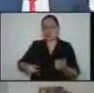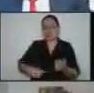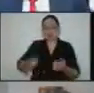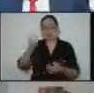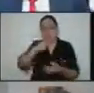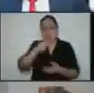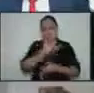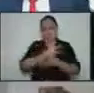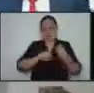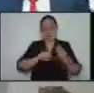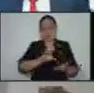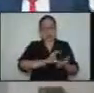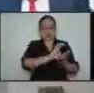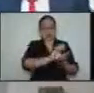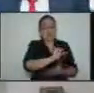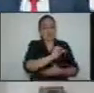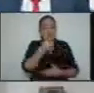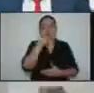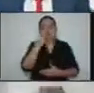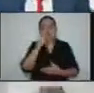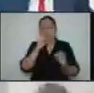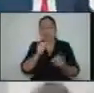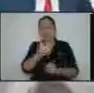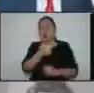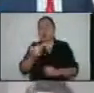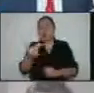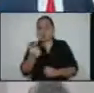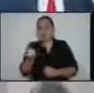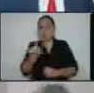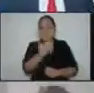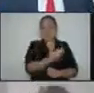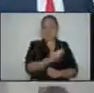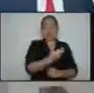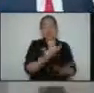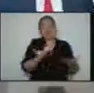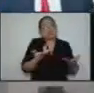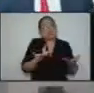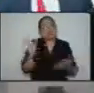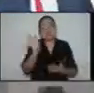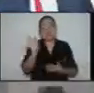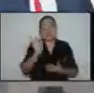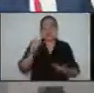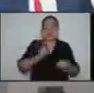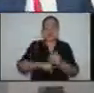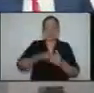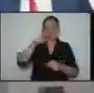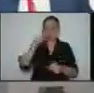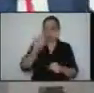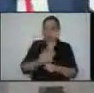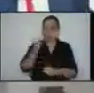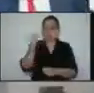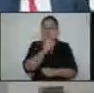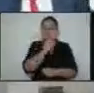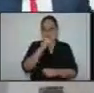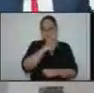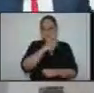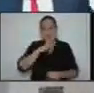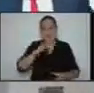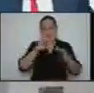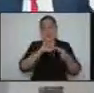en alimentos y hospedaje, se dejan a salvo los derechos del promovente en el supuesto de dar lugar a una